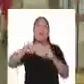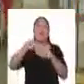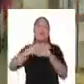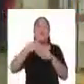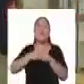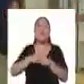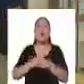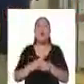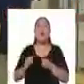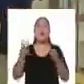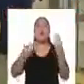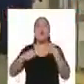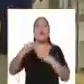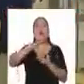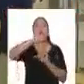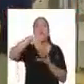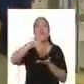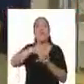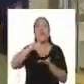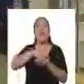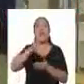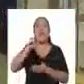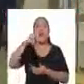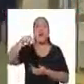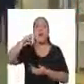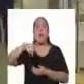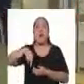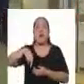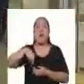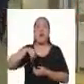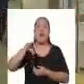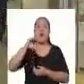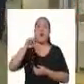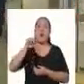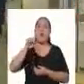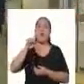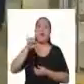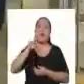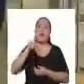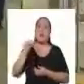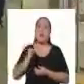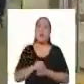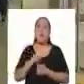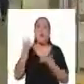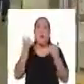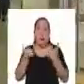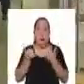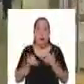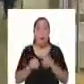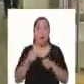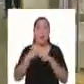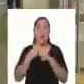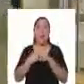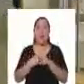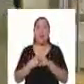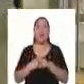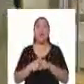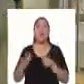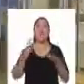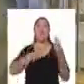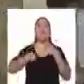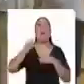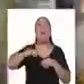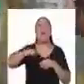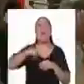Mercado Central Ramón Castilla. Hoy se llama Mercado Municipal Gran Mariscal Ramón Castilla.